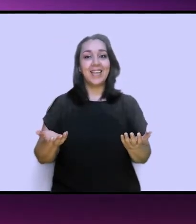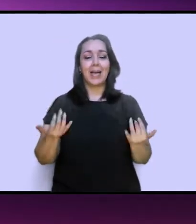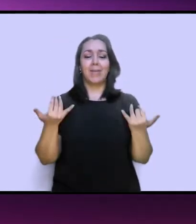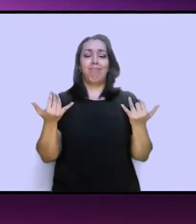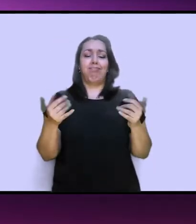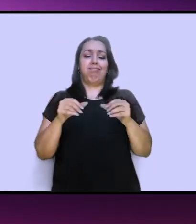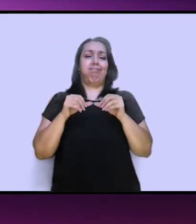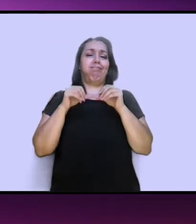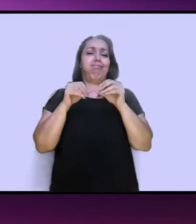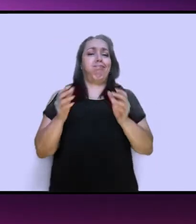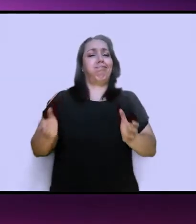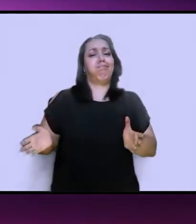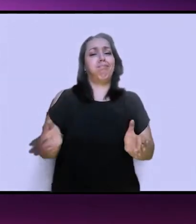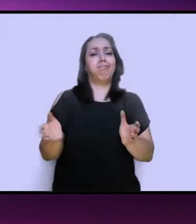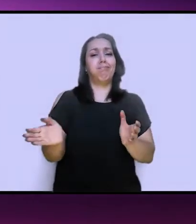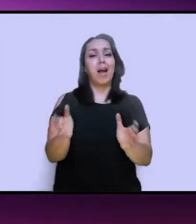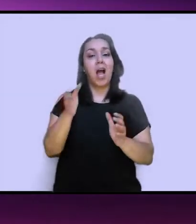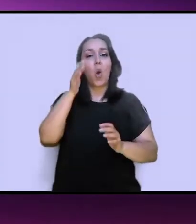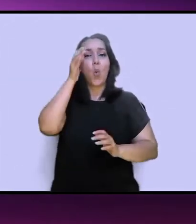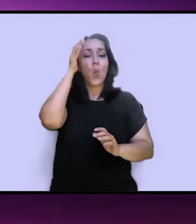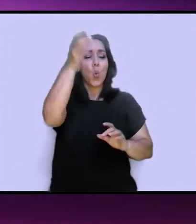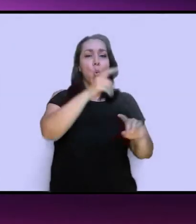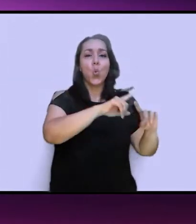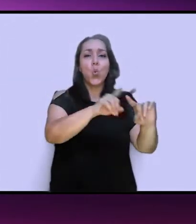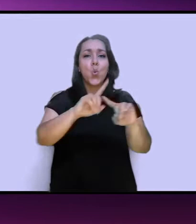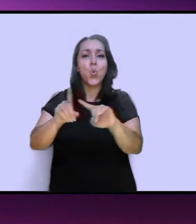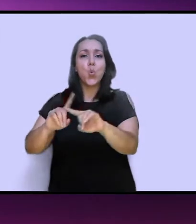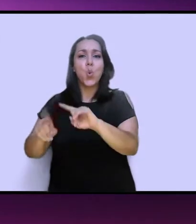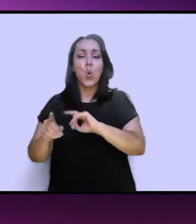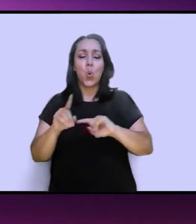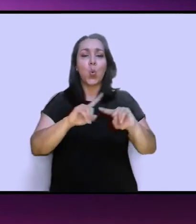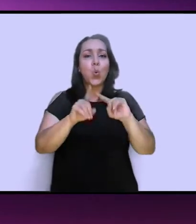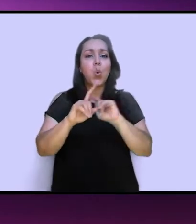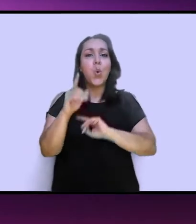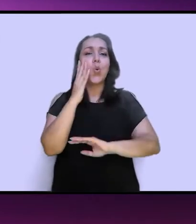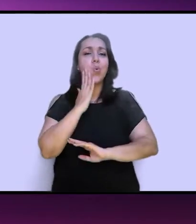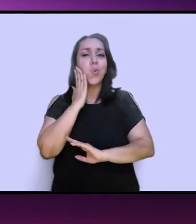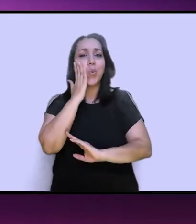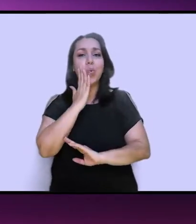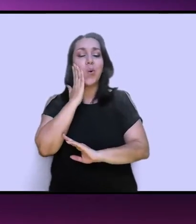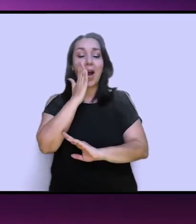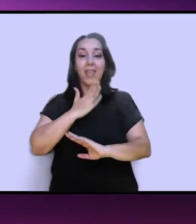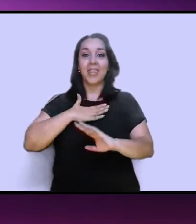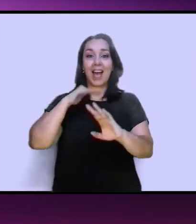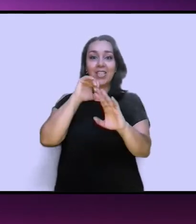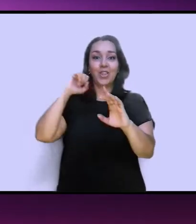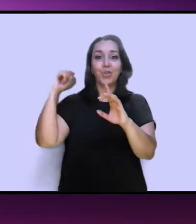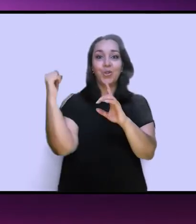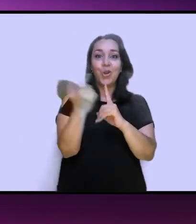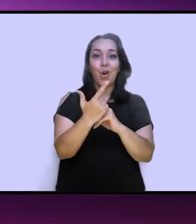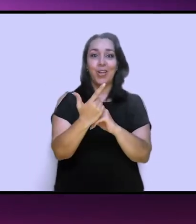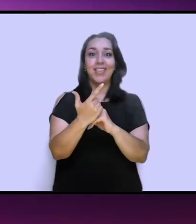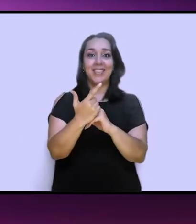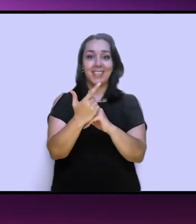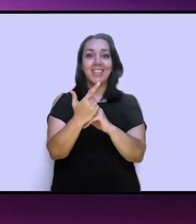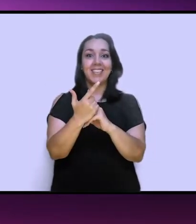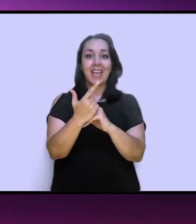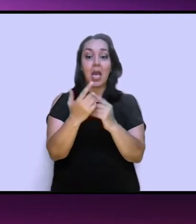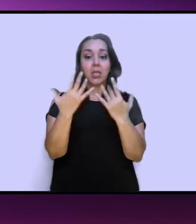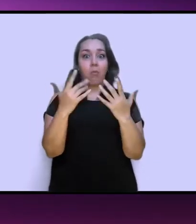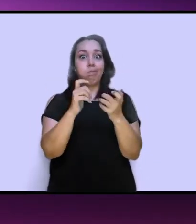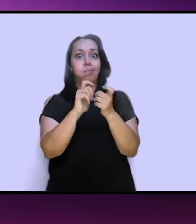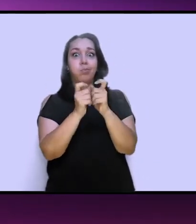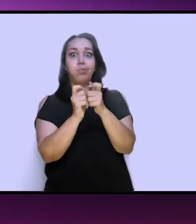la naturaleza pluricultural y multiétnica de nuestra sociedad a la luz